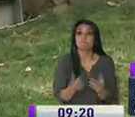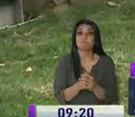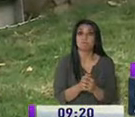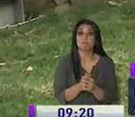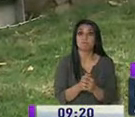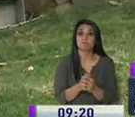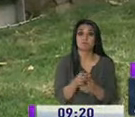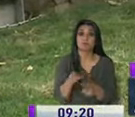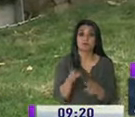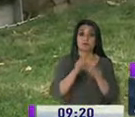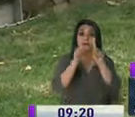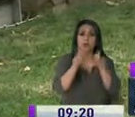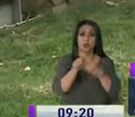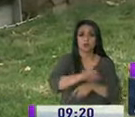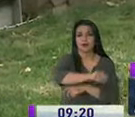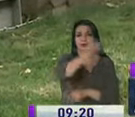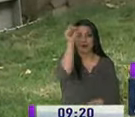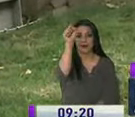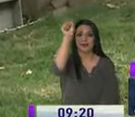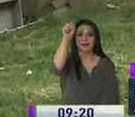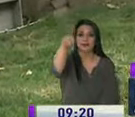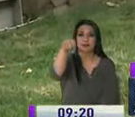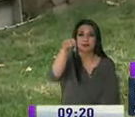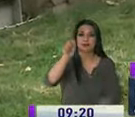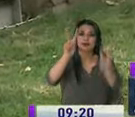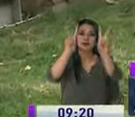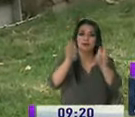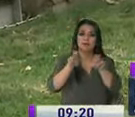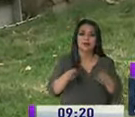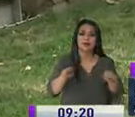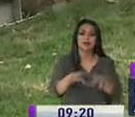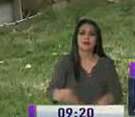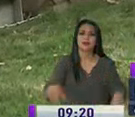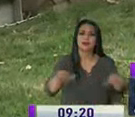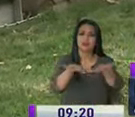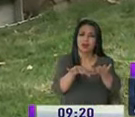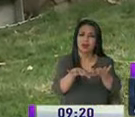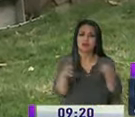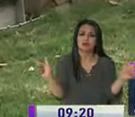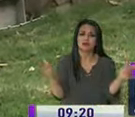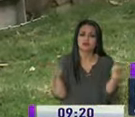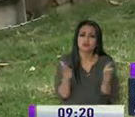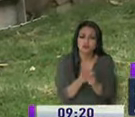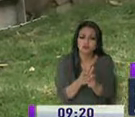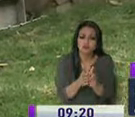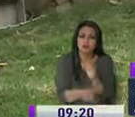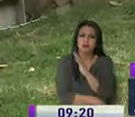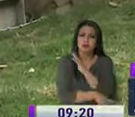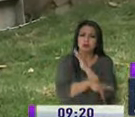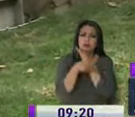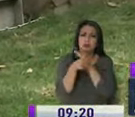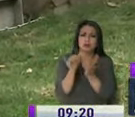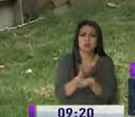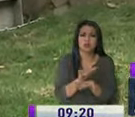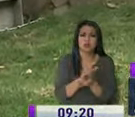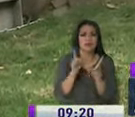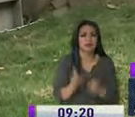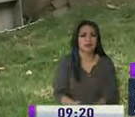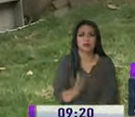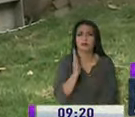si gana esta pregunta con el tema de las hectáreas, de la reducción de hectáreas, la explotación del Yasuní se debería de